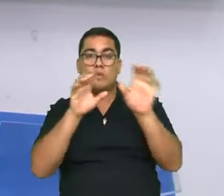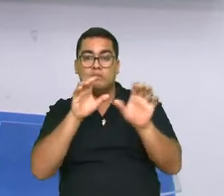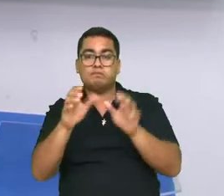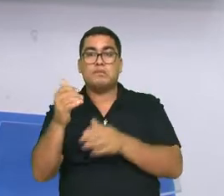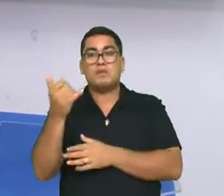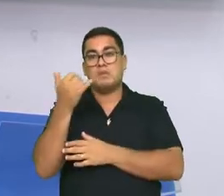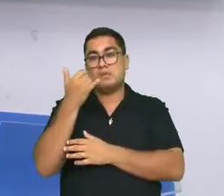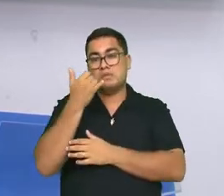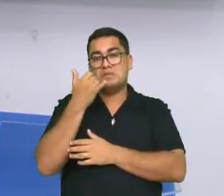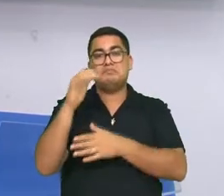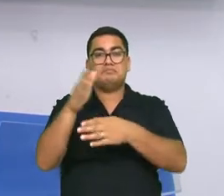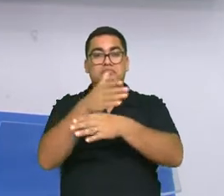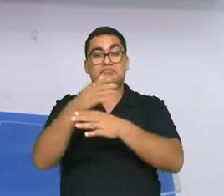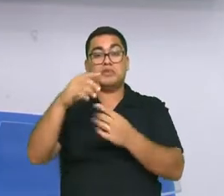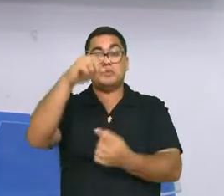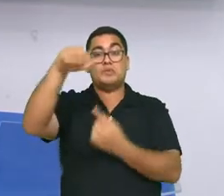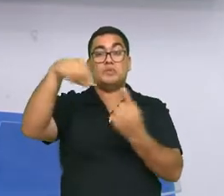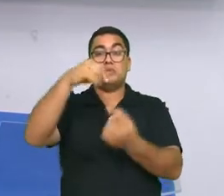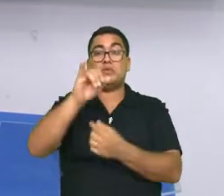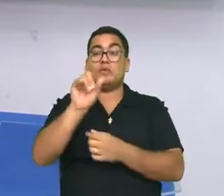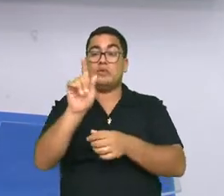zonas afectadas por el huracán Iota.